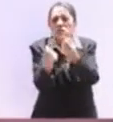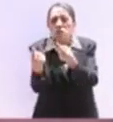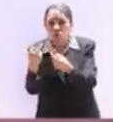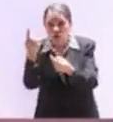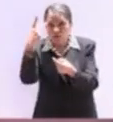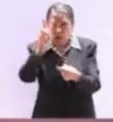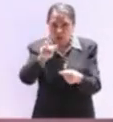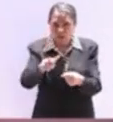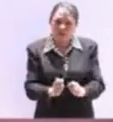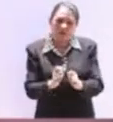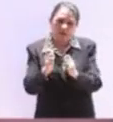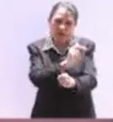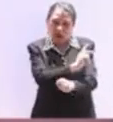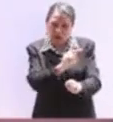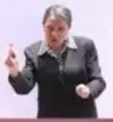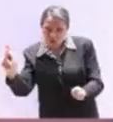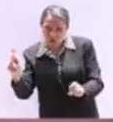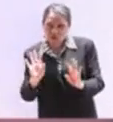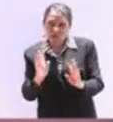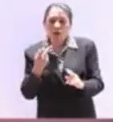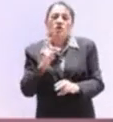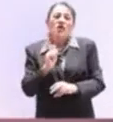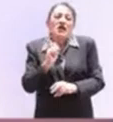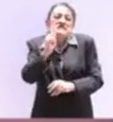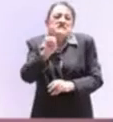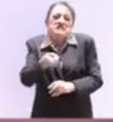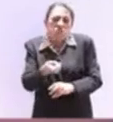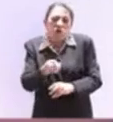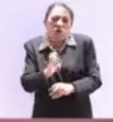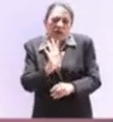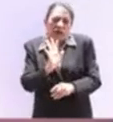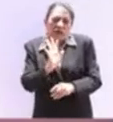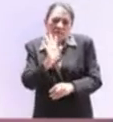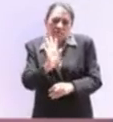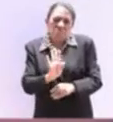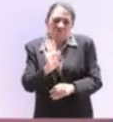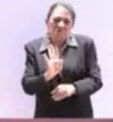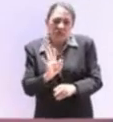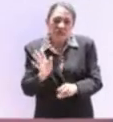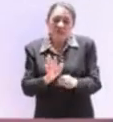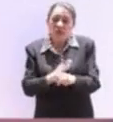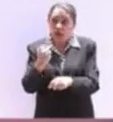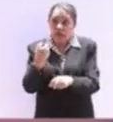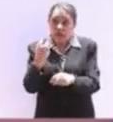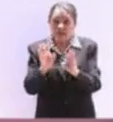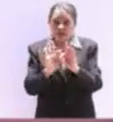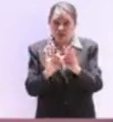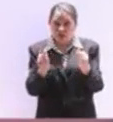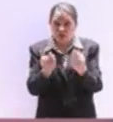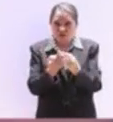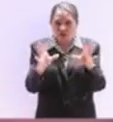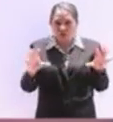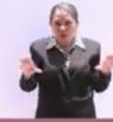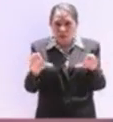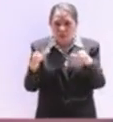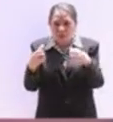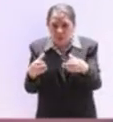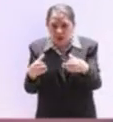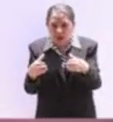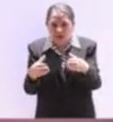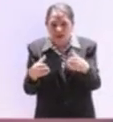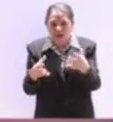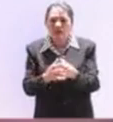Infraestructura Social. Y digo simbólica porque este fondo forma parte del ramo 33 de